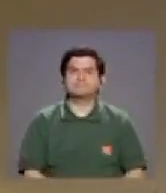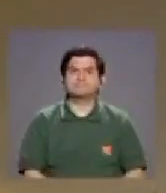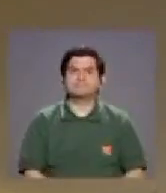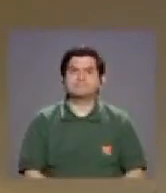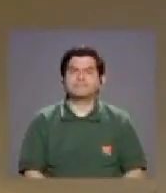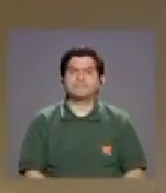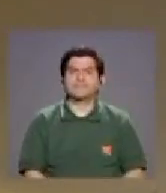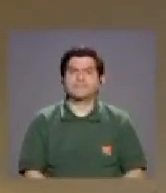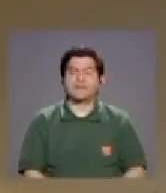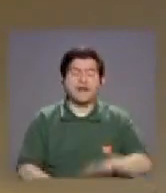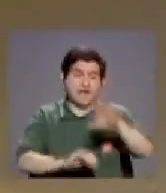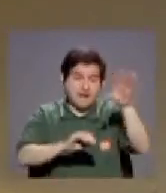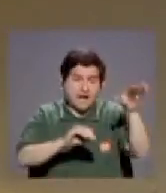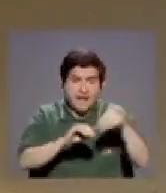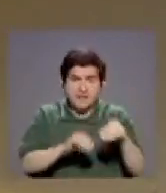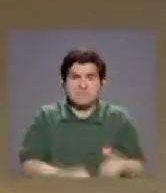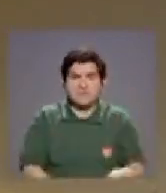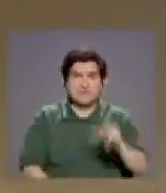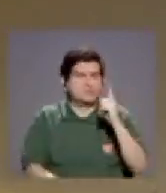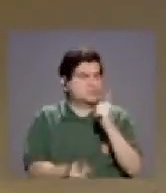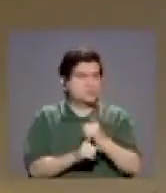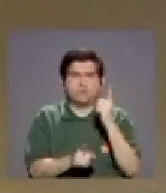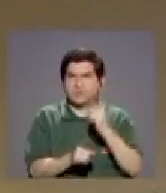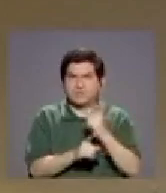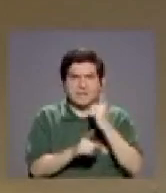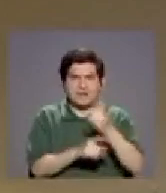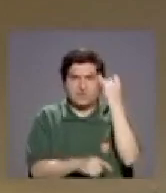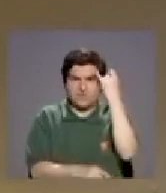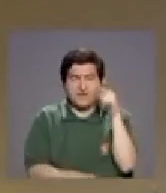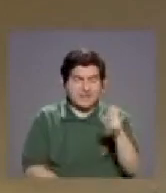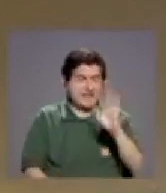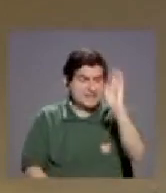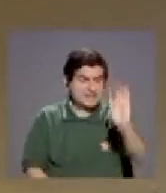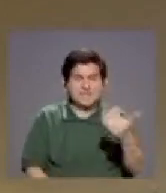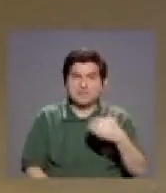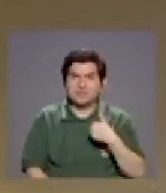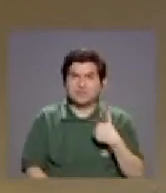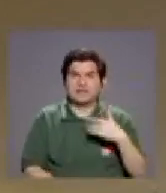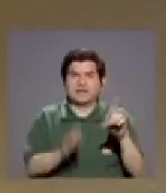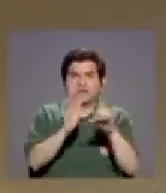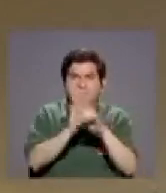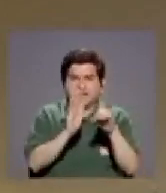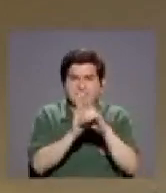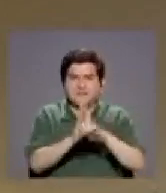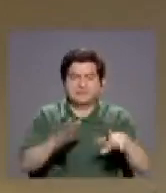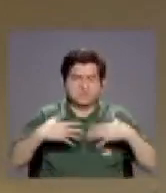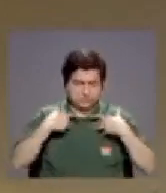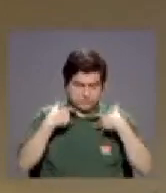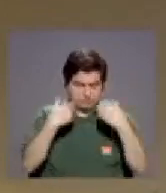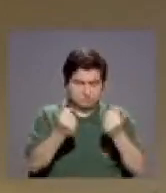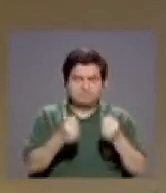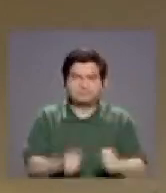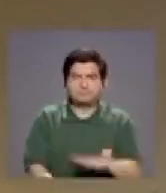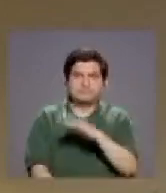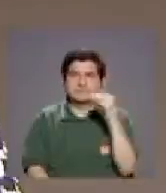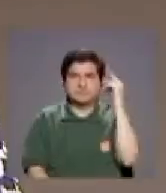lo cual además no es el caso correcto, porque ese niño tiene derecho a la salud y por